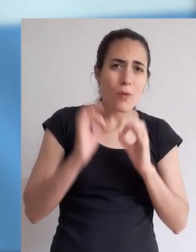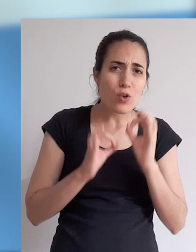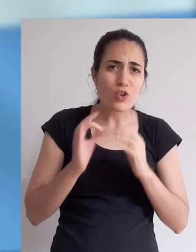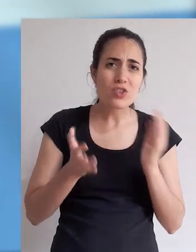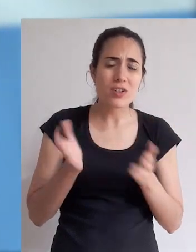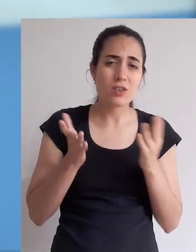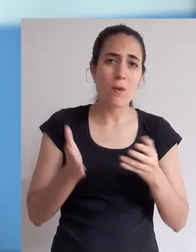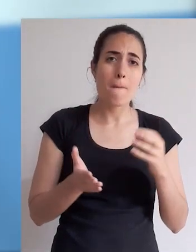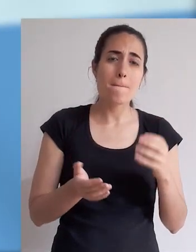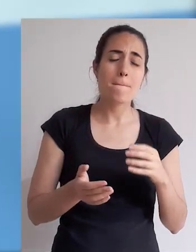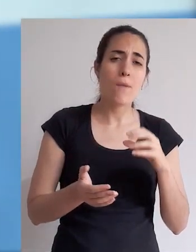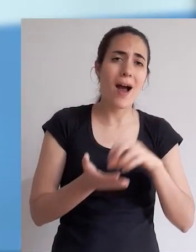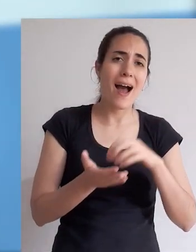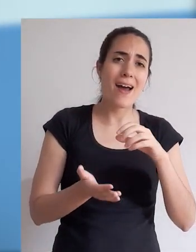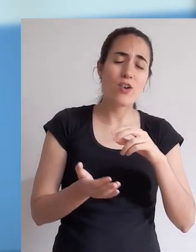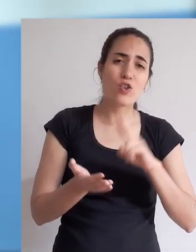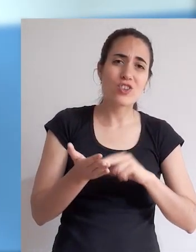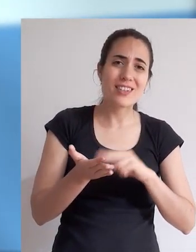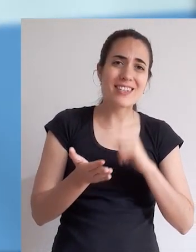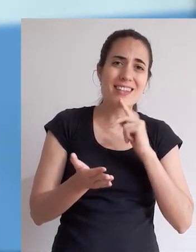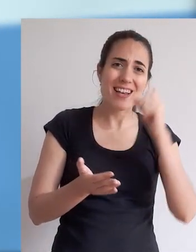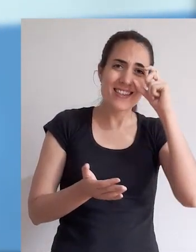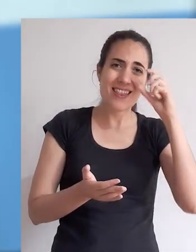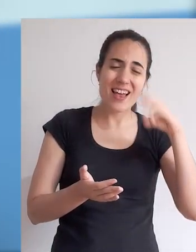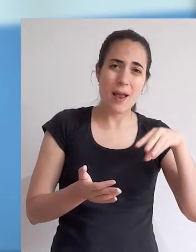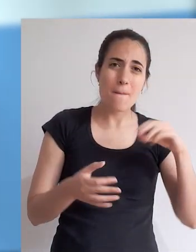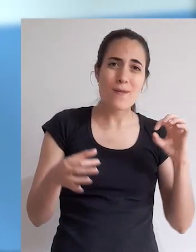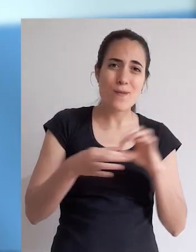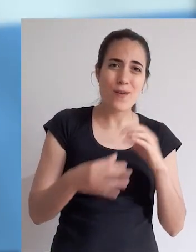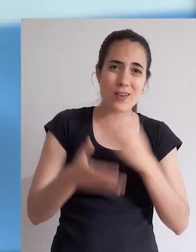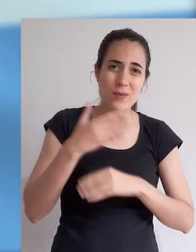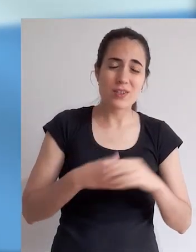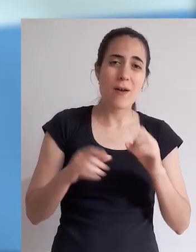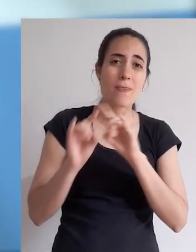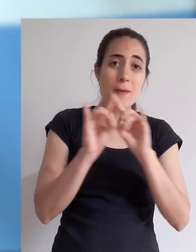proveedor Agencia Nacional de Noticias TELAM, Discapacidad.